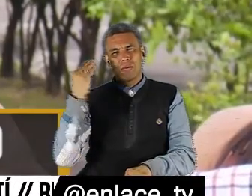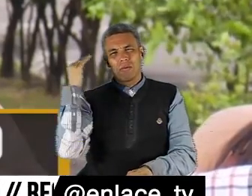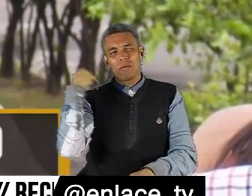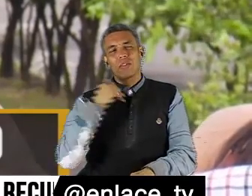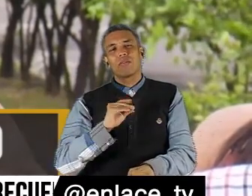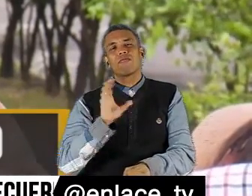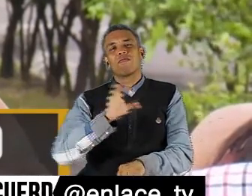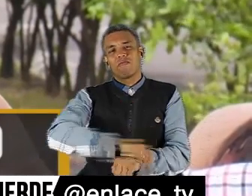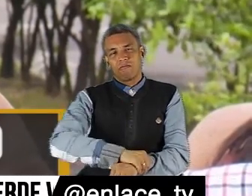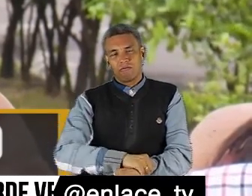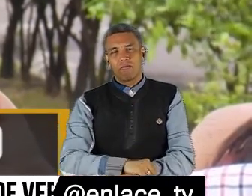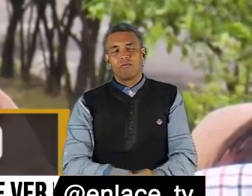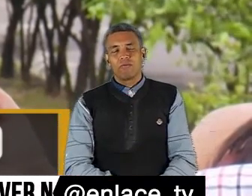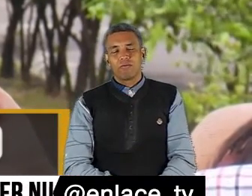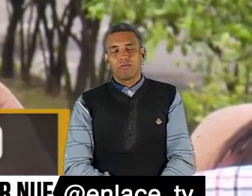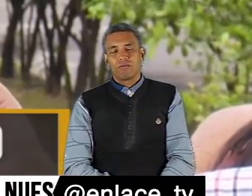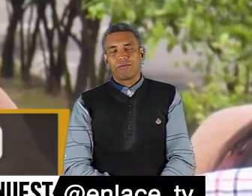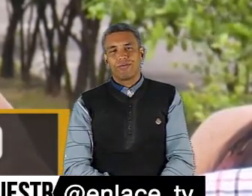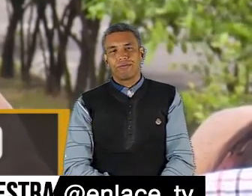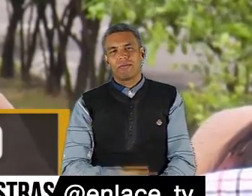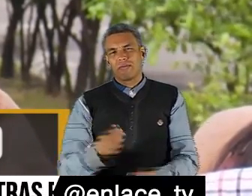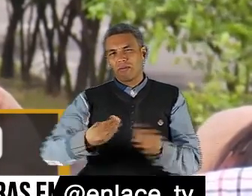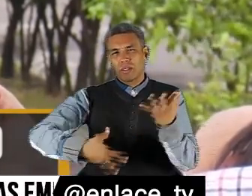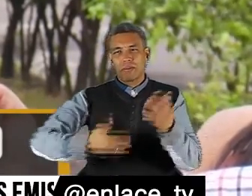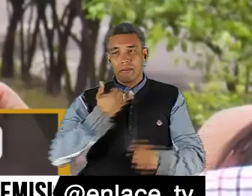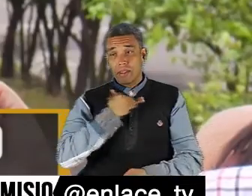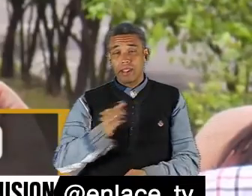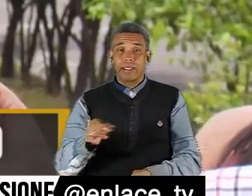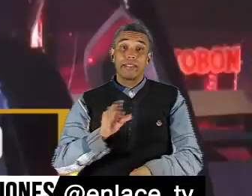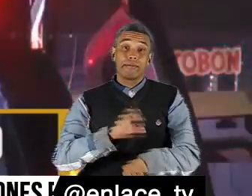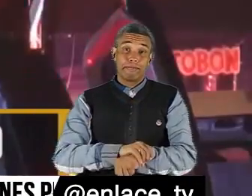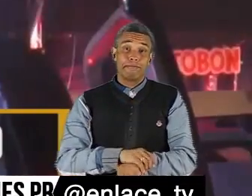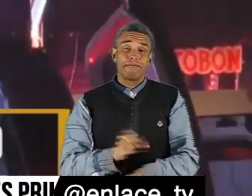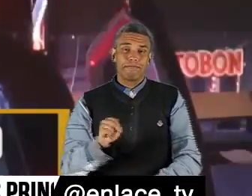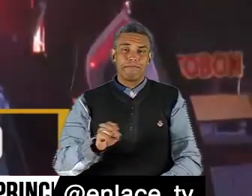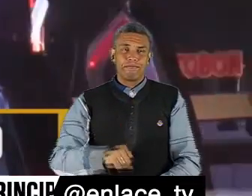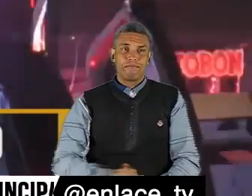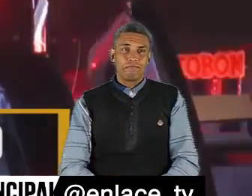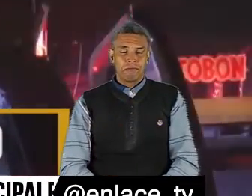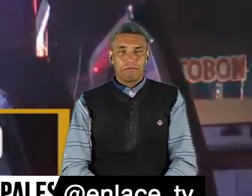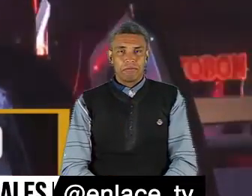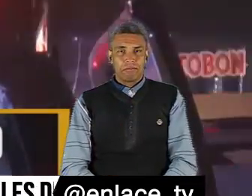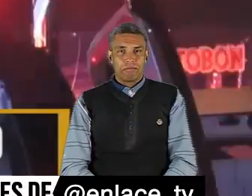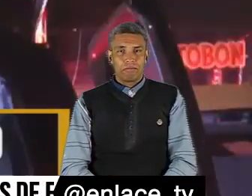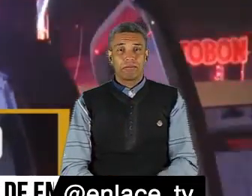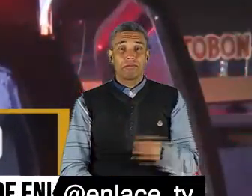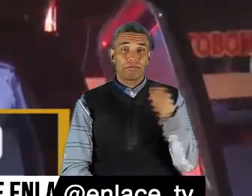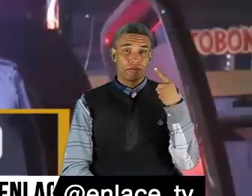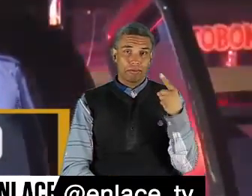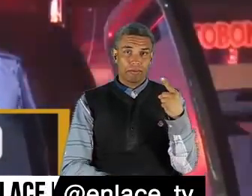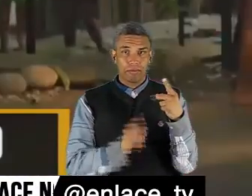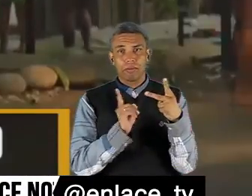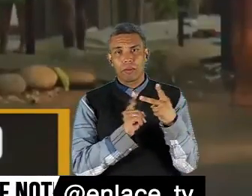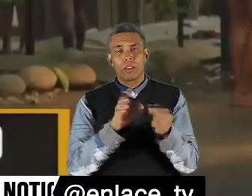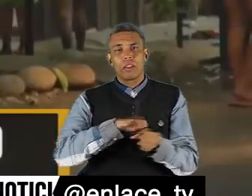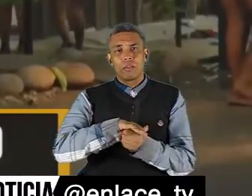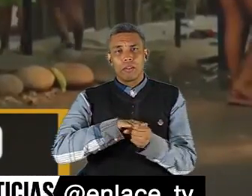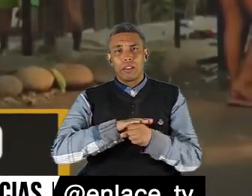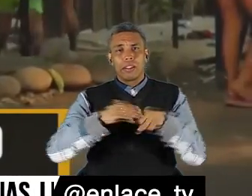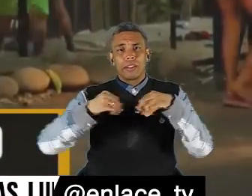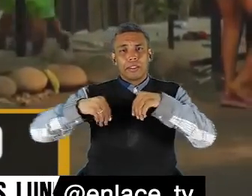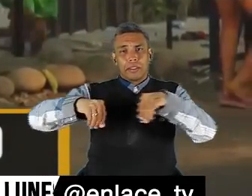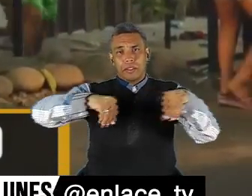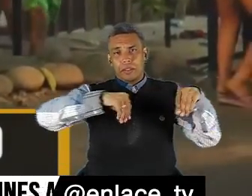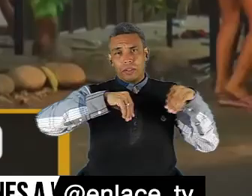Y pues bueno, la situación que se presentó ayer, del hecho. El otro atentado se presentó anoche en el barrio Arenal, comuna 1 de la